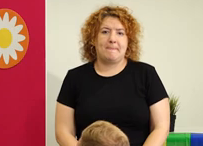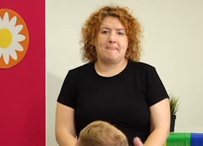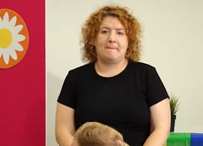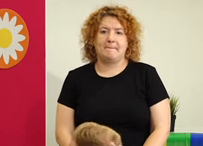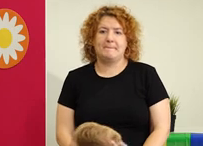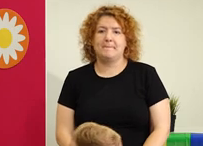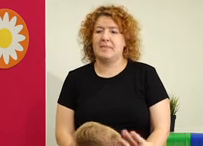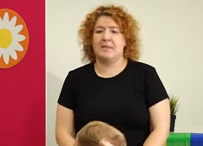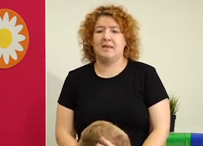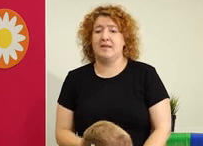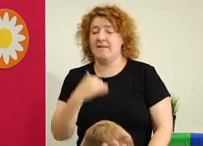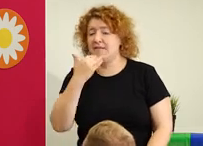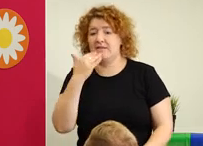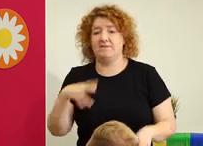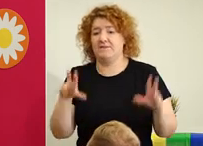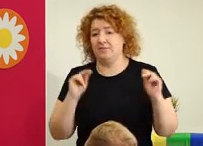Y por último,